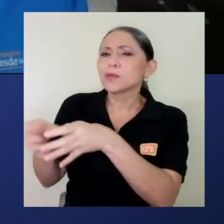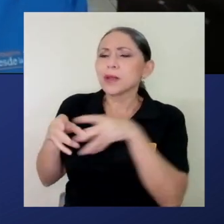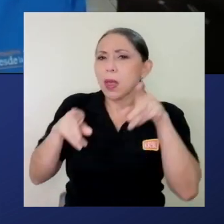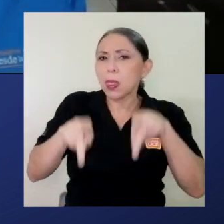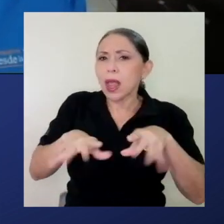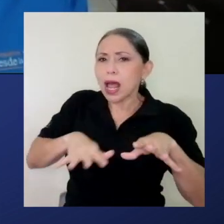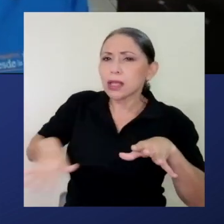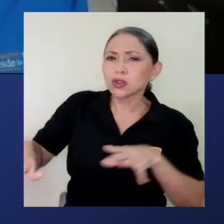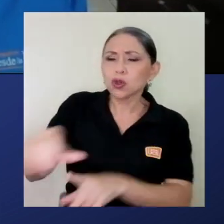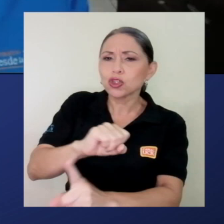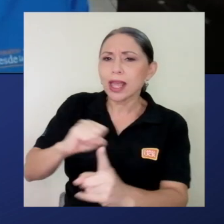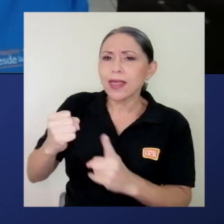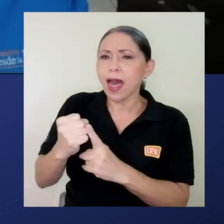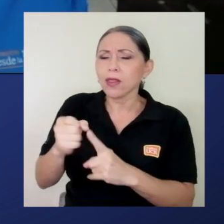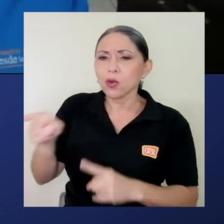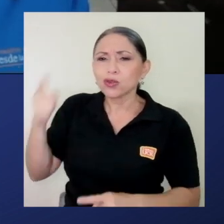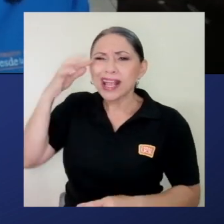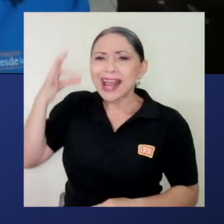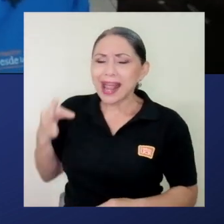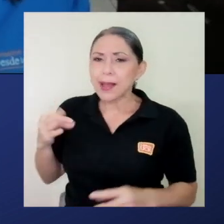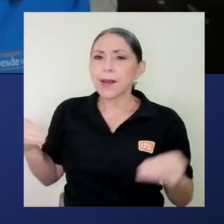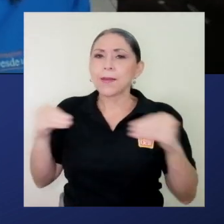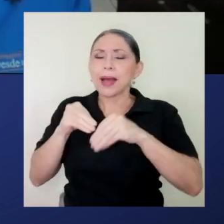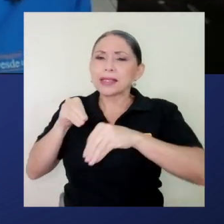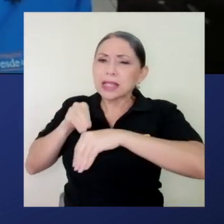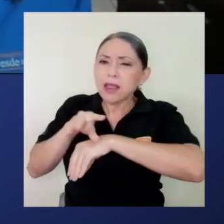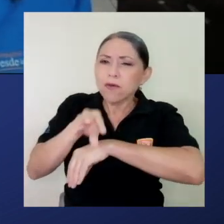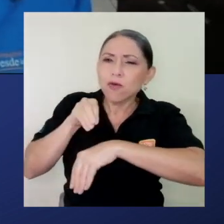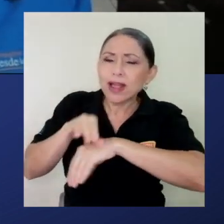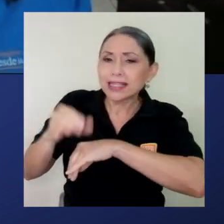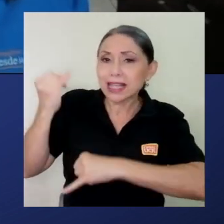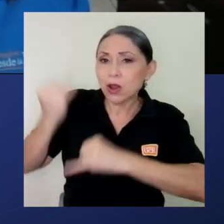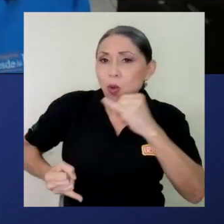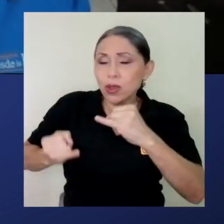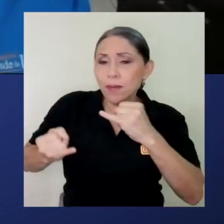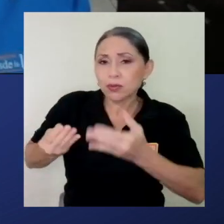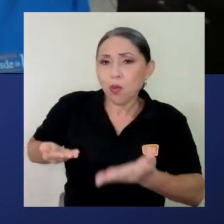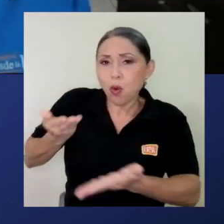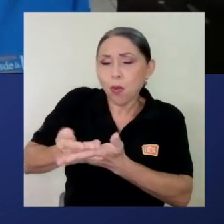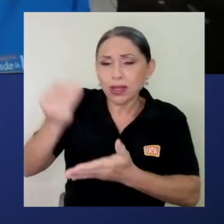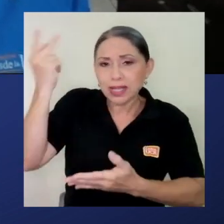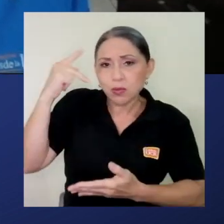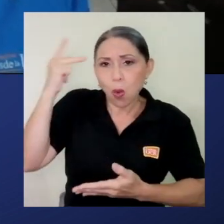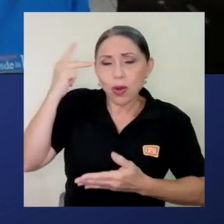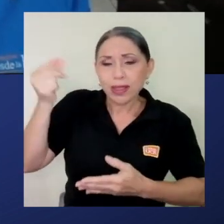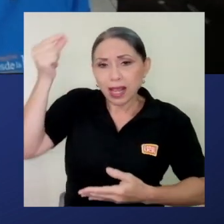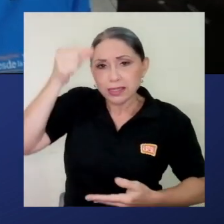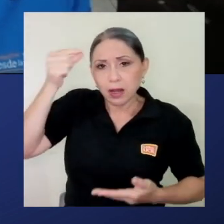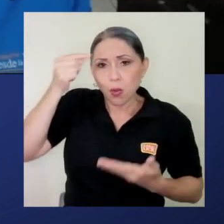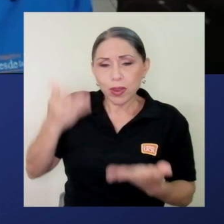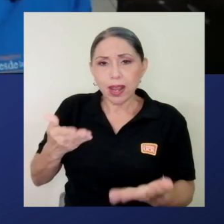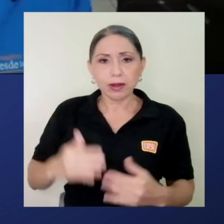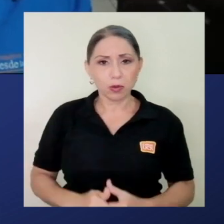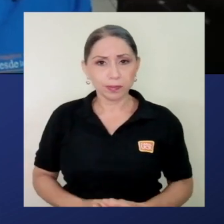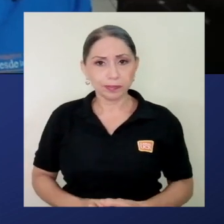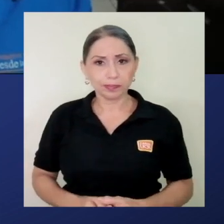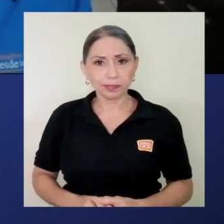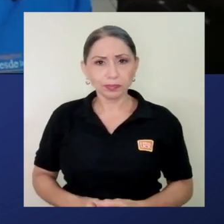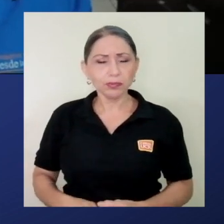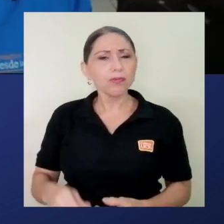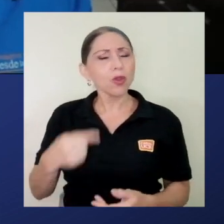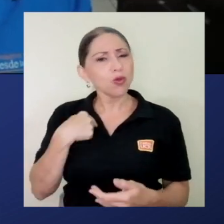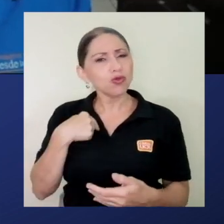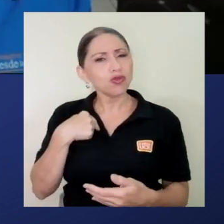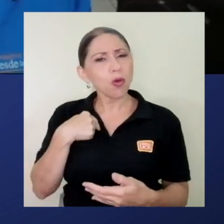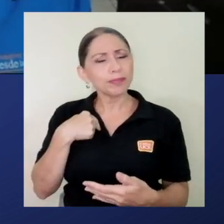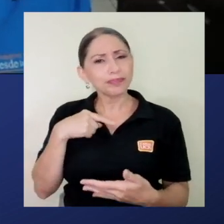civil considera usted que han tenido mayor influencia en las últimas propuestas políticas del gobierno?